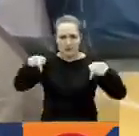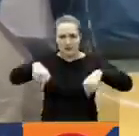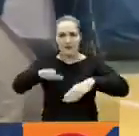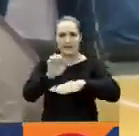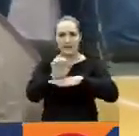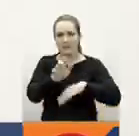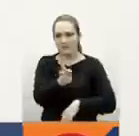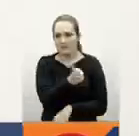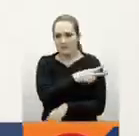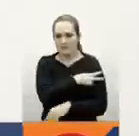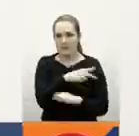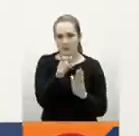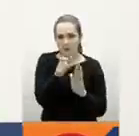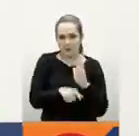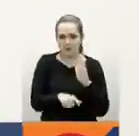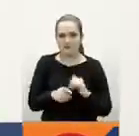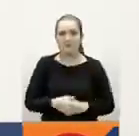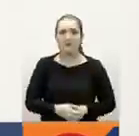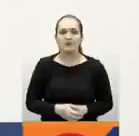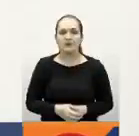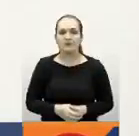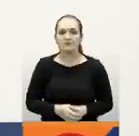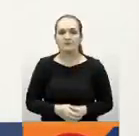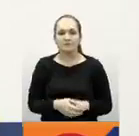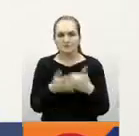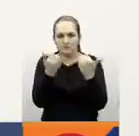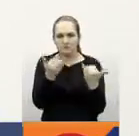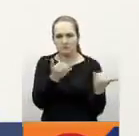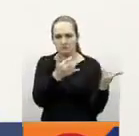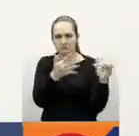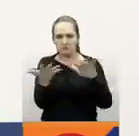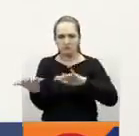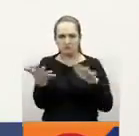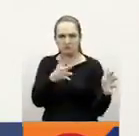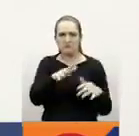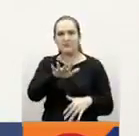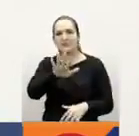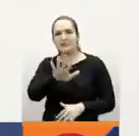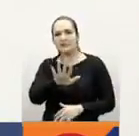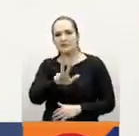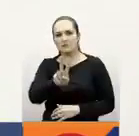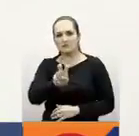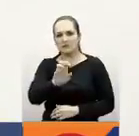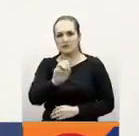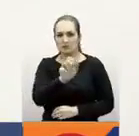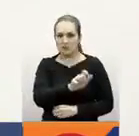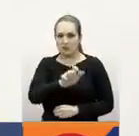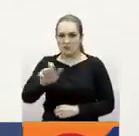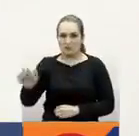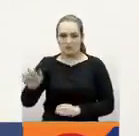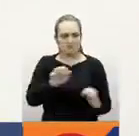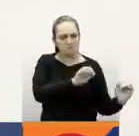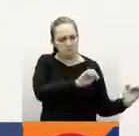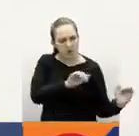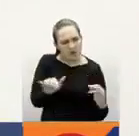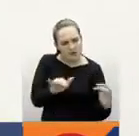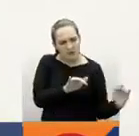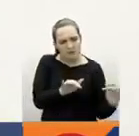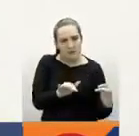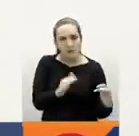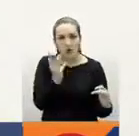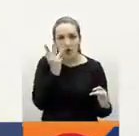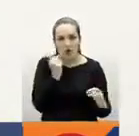cauca en este momento llevamos más o menos las 570 personas como vemos día a día aumentan